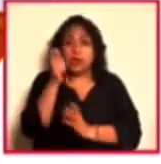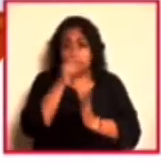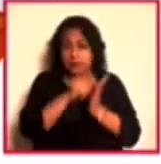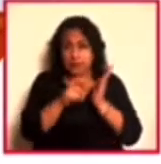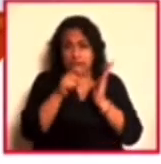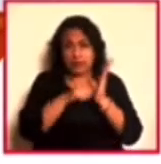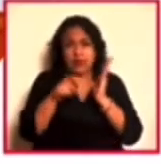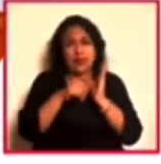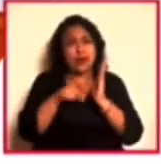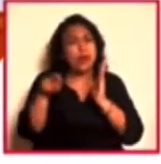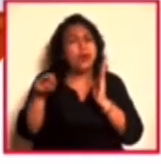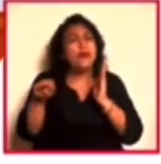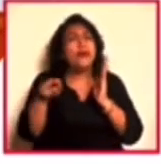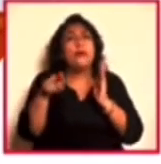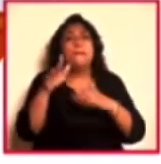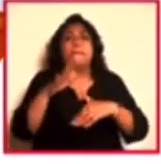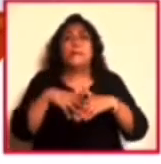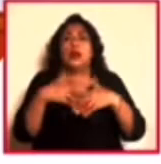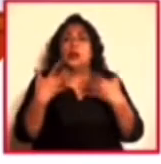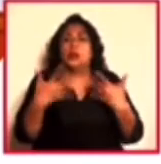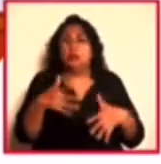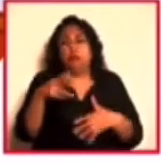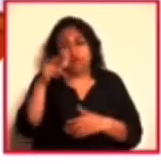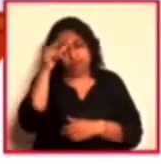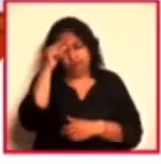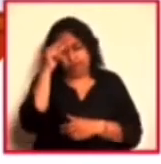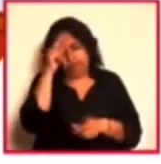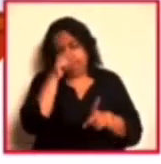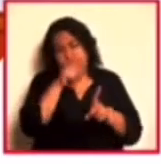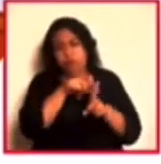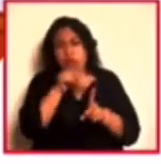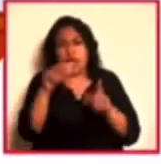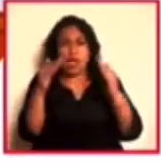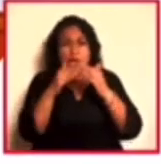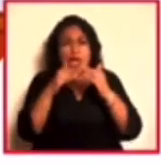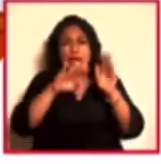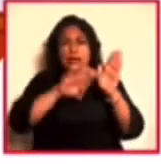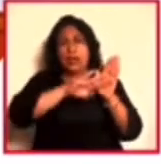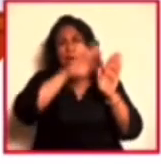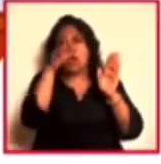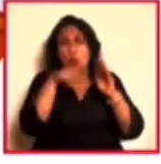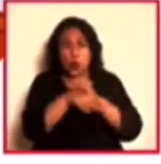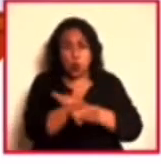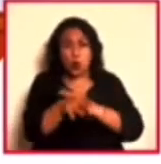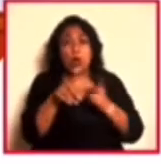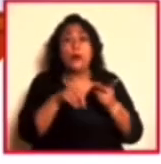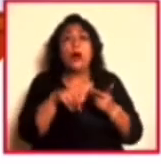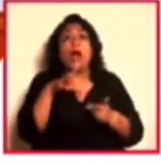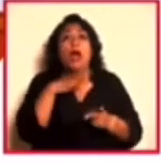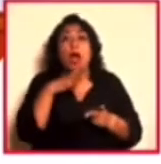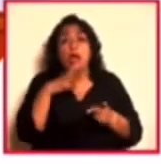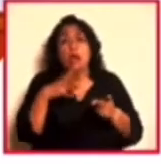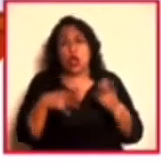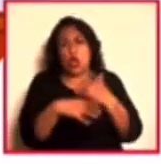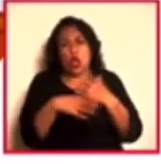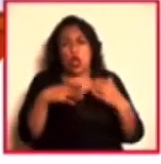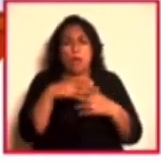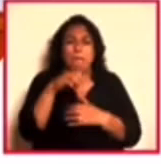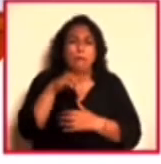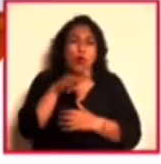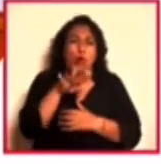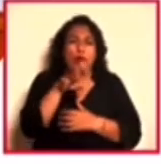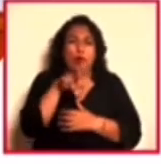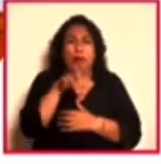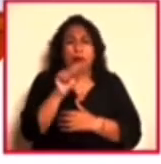de las más vehementes e inteligentes críticas a la Casa Cueva. Tenemos muebles, una maravillosa